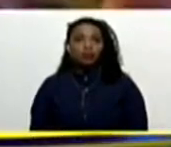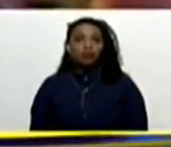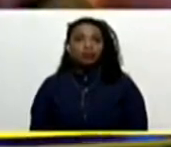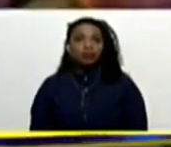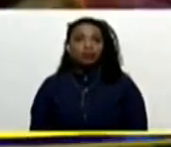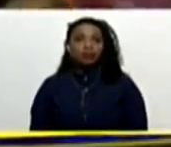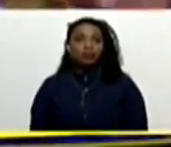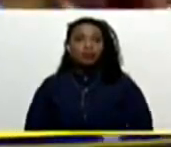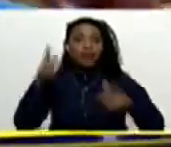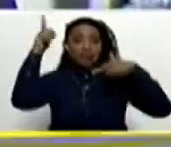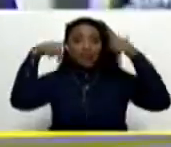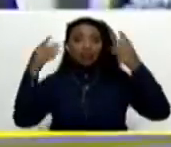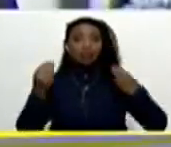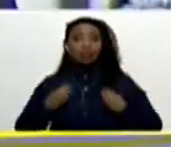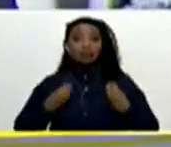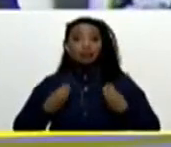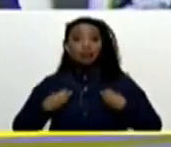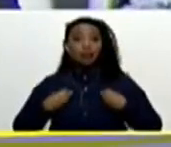Chávez vive.